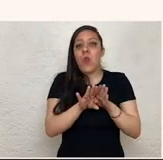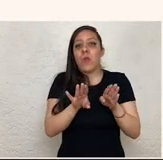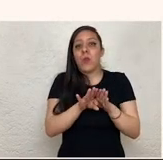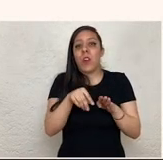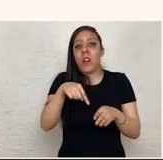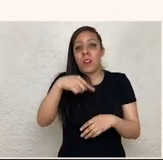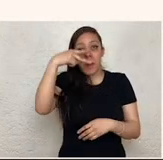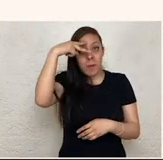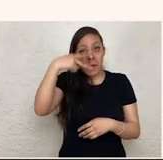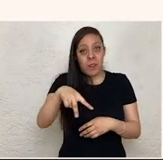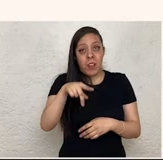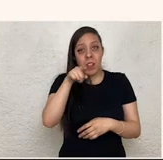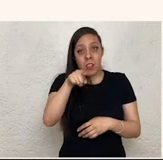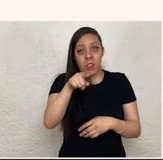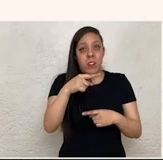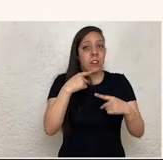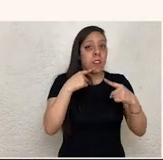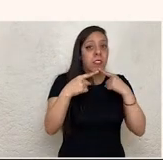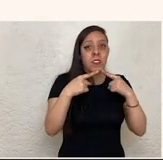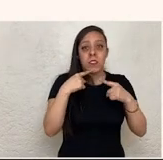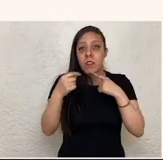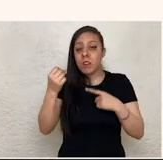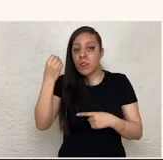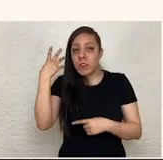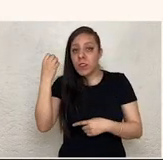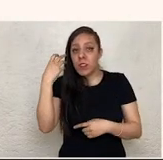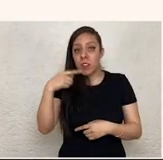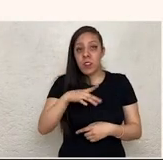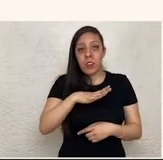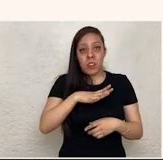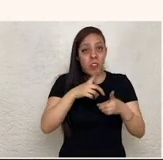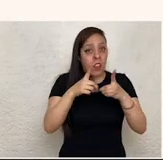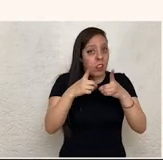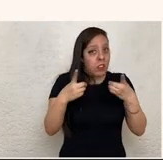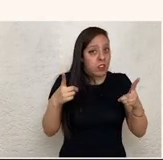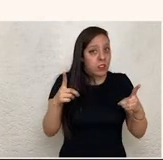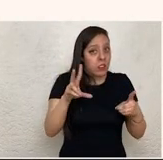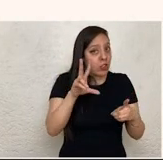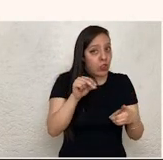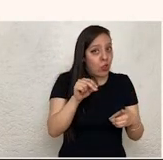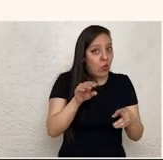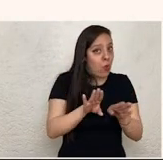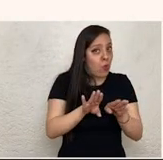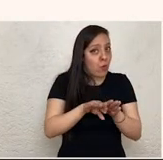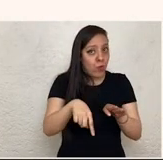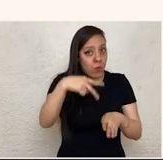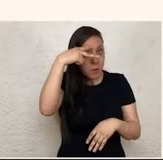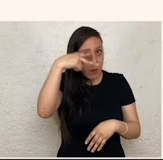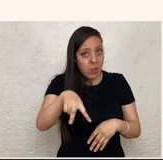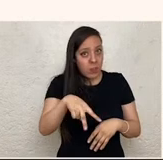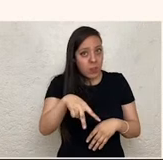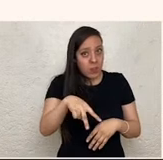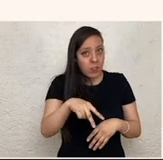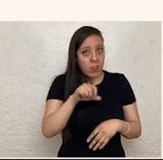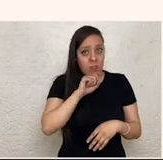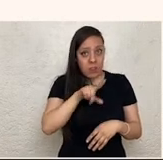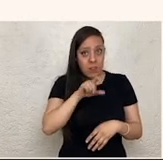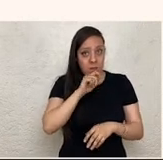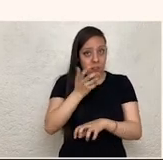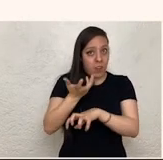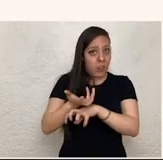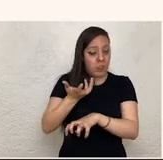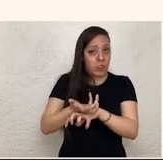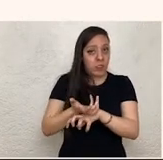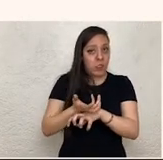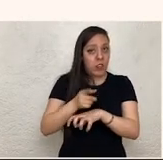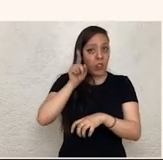es solamente adentro de México que estas conversaciones están desarrollándose, y por ejemplo las chicanas, es